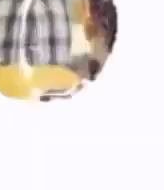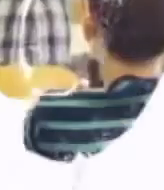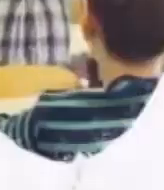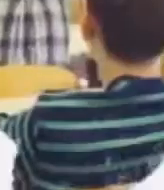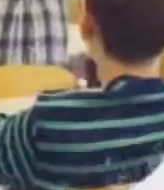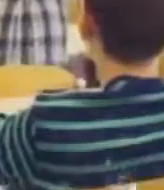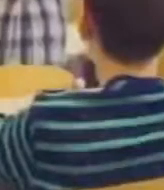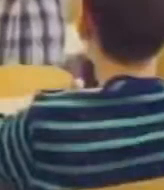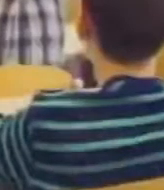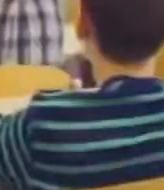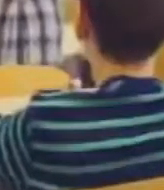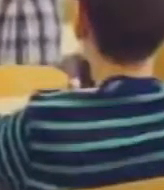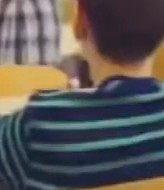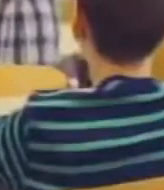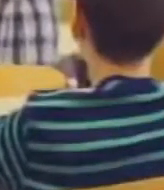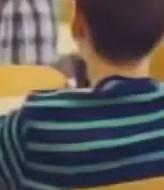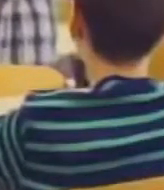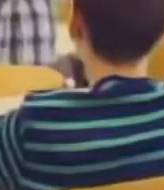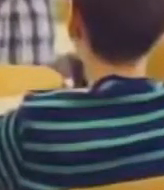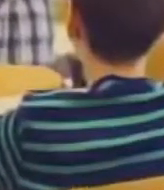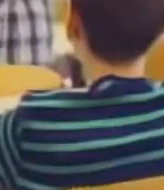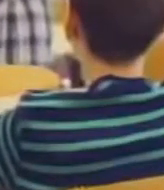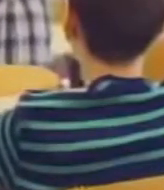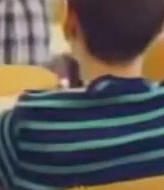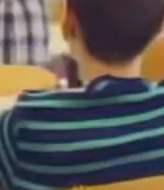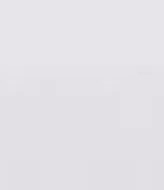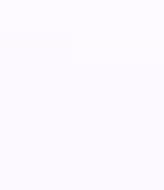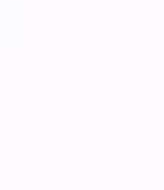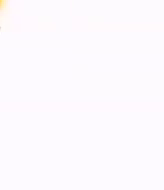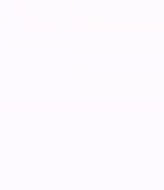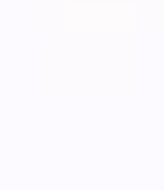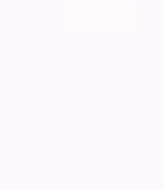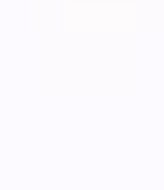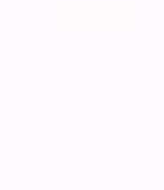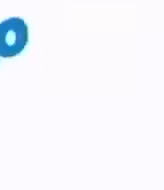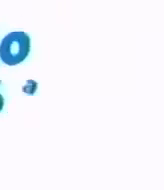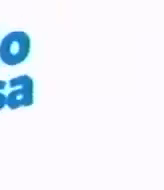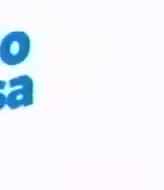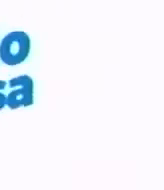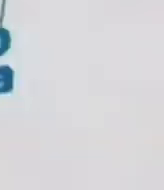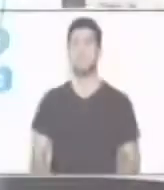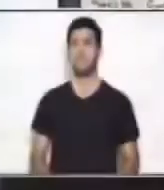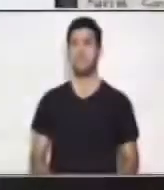A continuación, Matemática Quinto Diversificado.